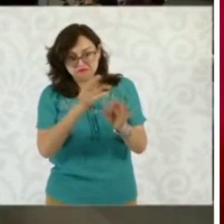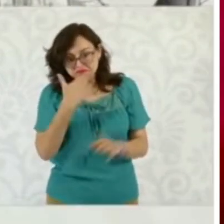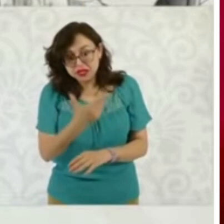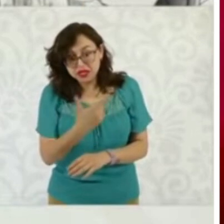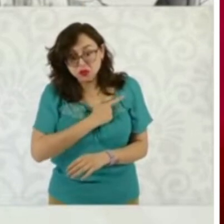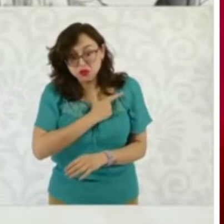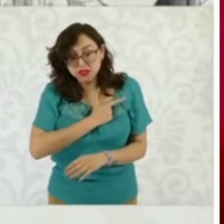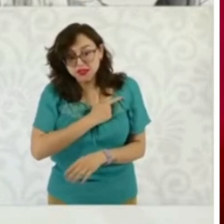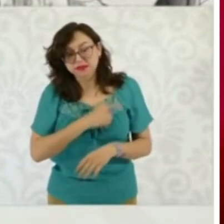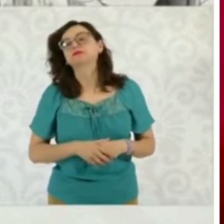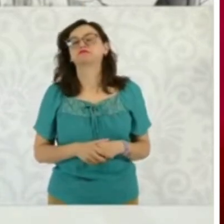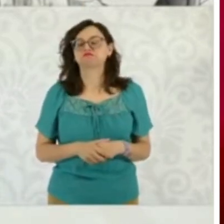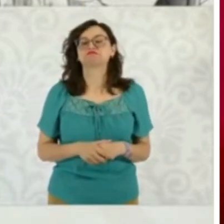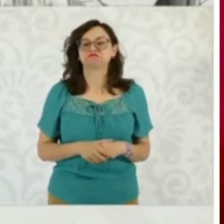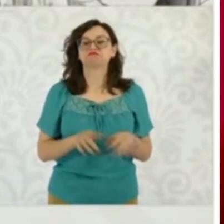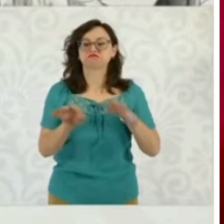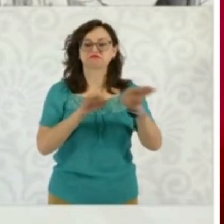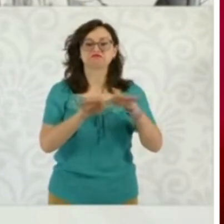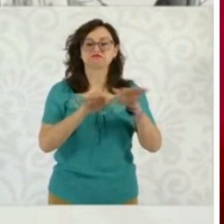Renata. Muy buen trabajo.